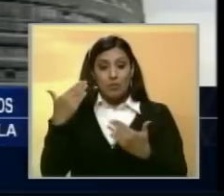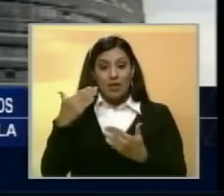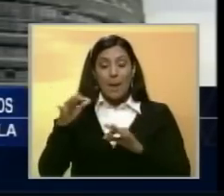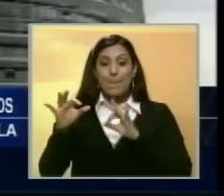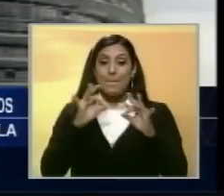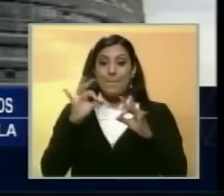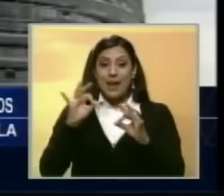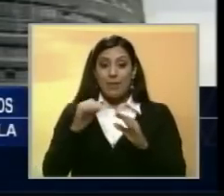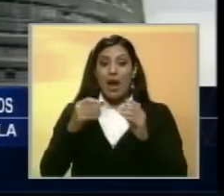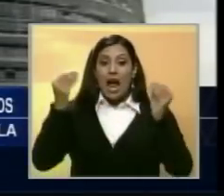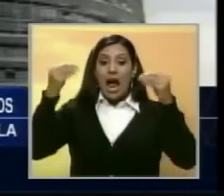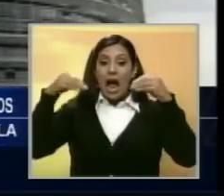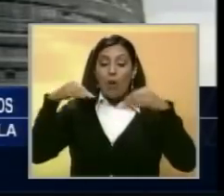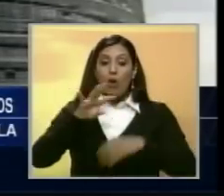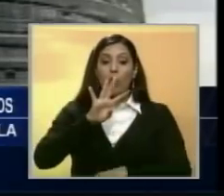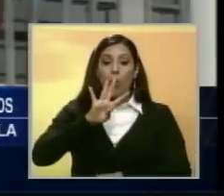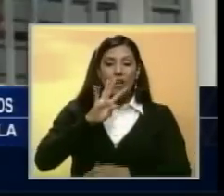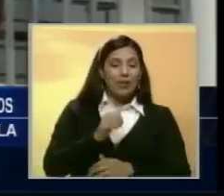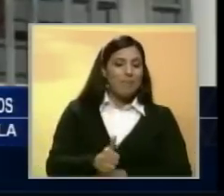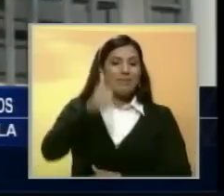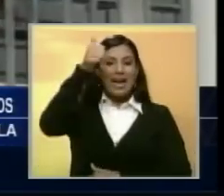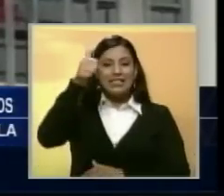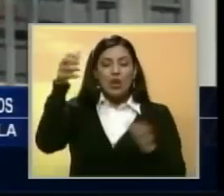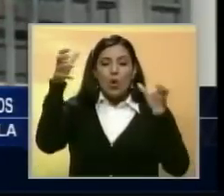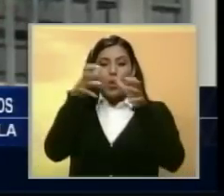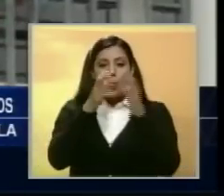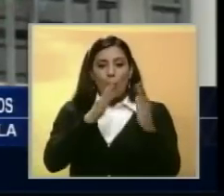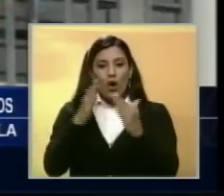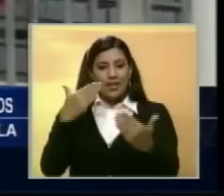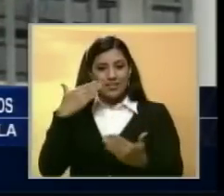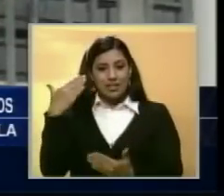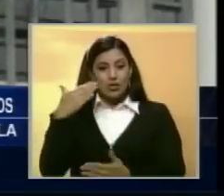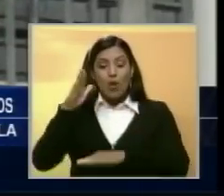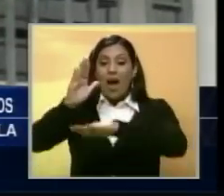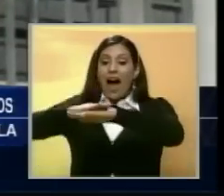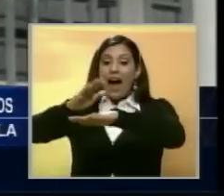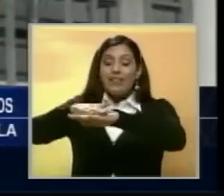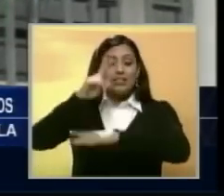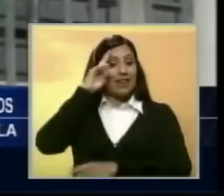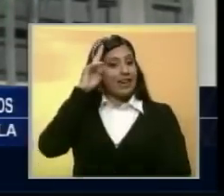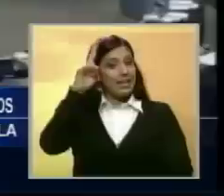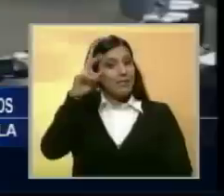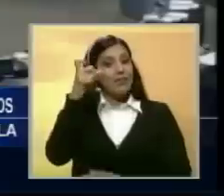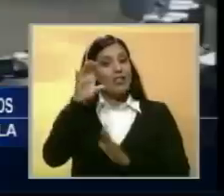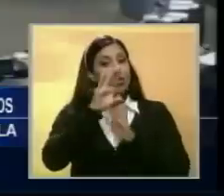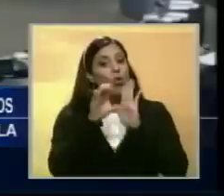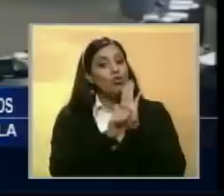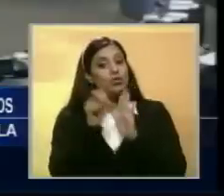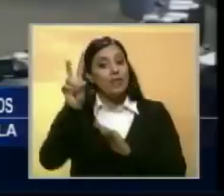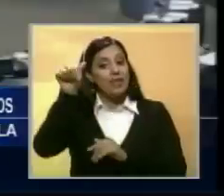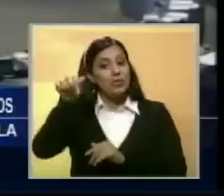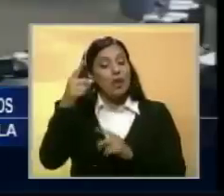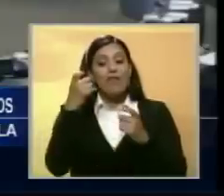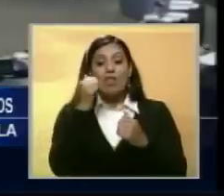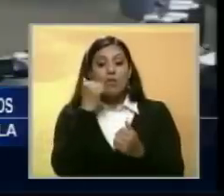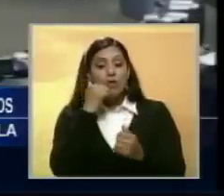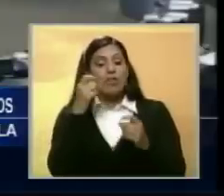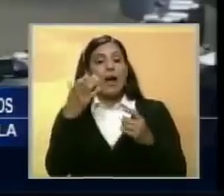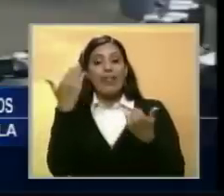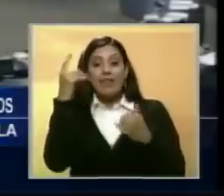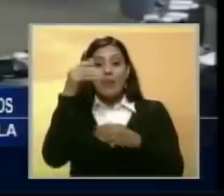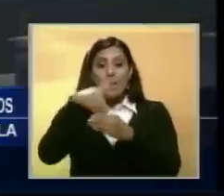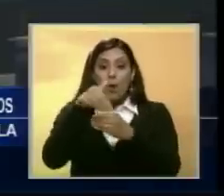fue previamente pactada por los 4 más importantes partidos del organismo solicita el respeto a la Constitución, que incluye la celebración del